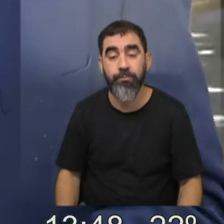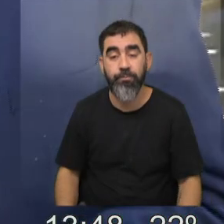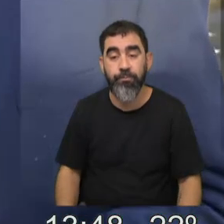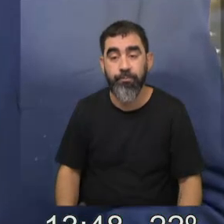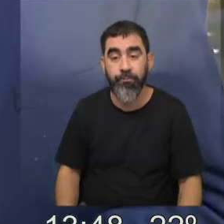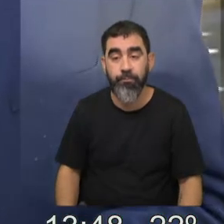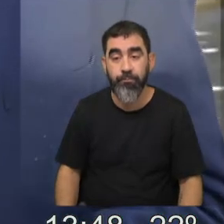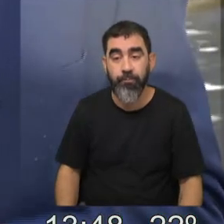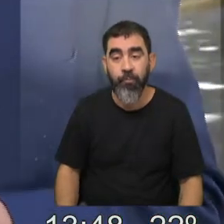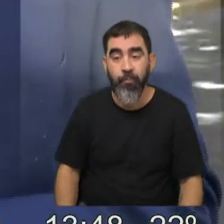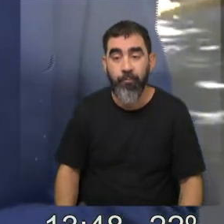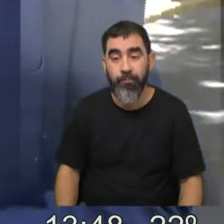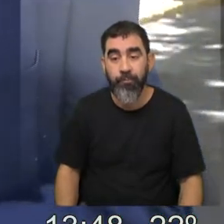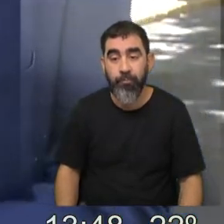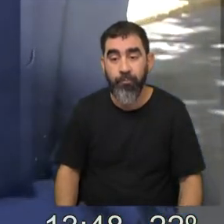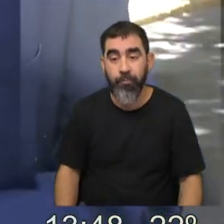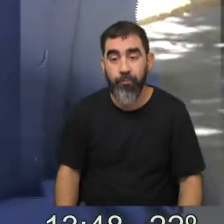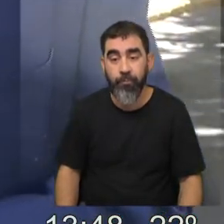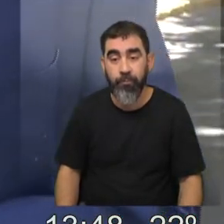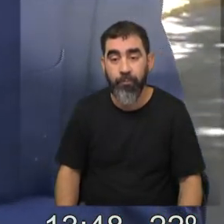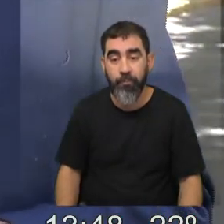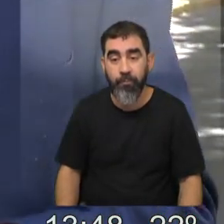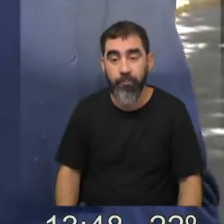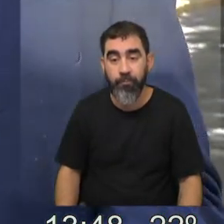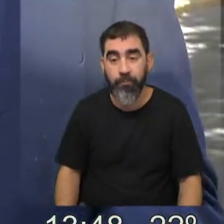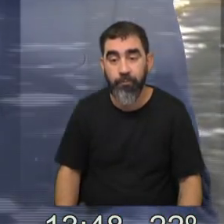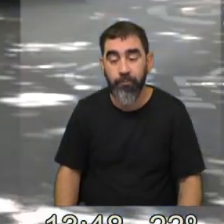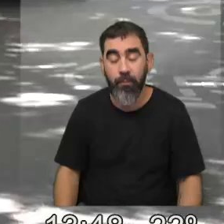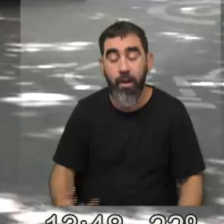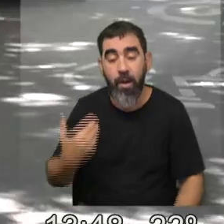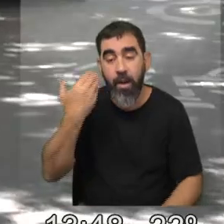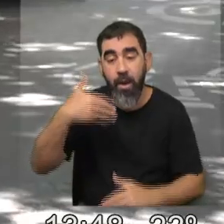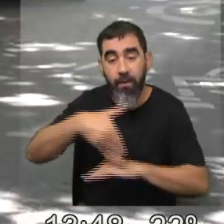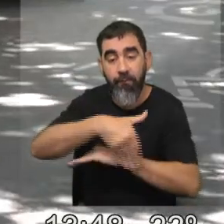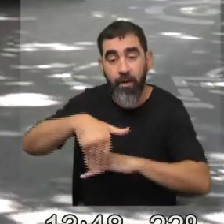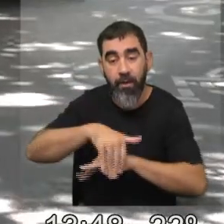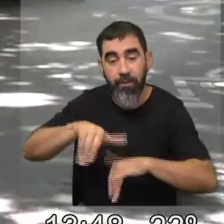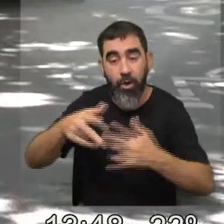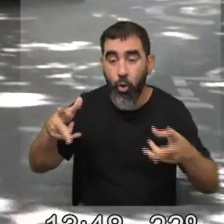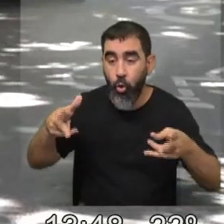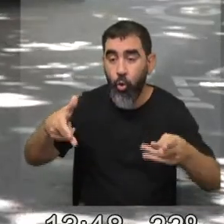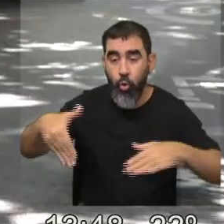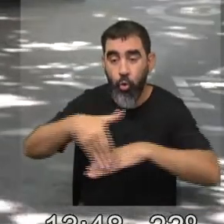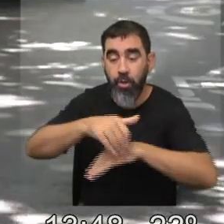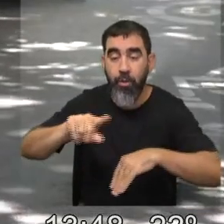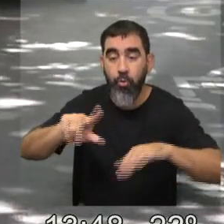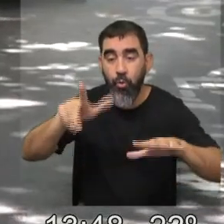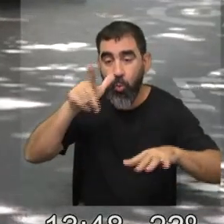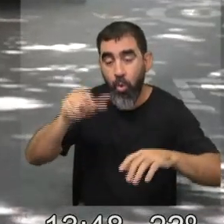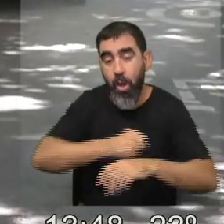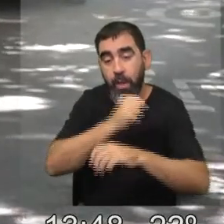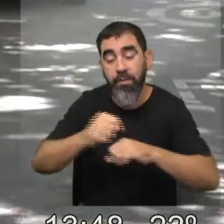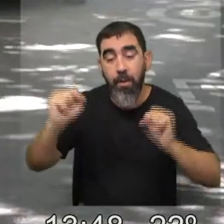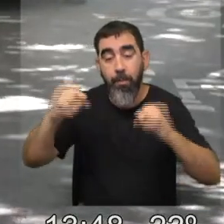Bienvenido. ¿Cómo estás, Rosy? Sí, estamos aquí por Tristán Narvaja, que ya está cortada desde 18 de julio hasta